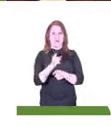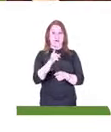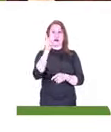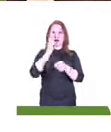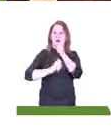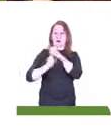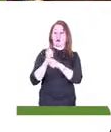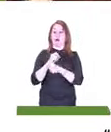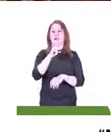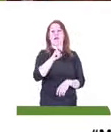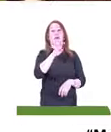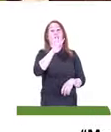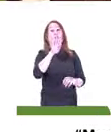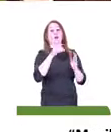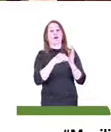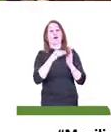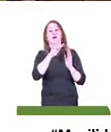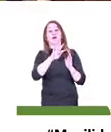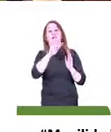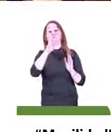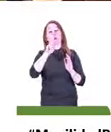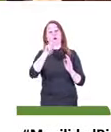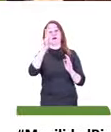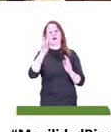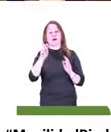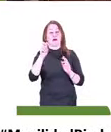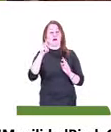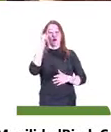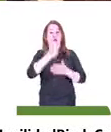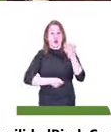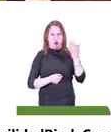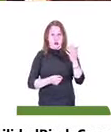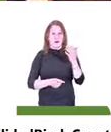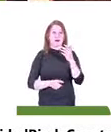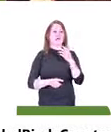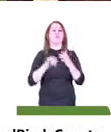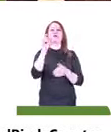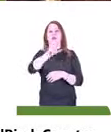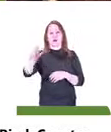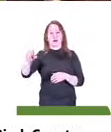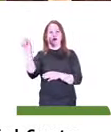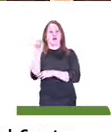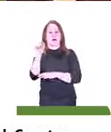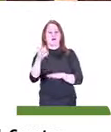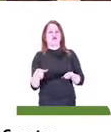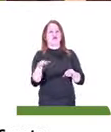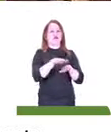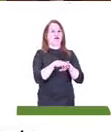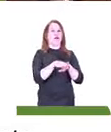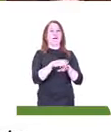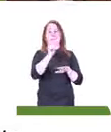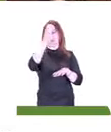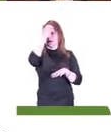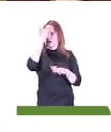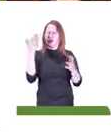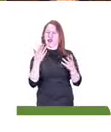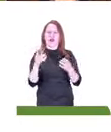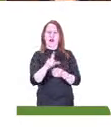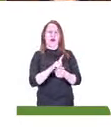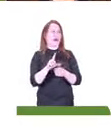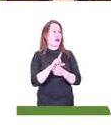74.417 comparendos a aquellas personas que se encontraban mal parqueadas. Las principales localidades en donde